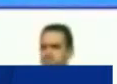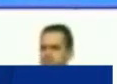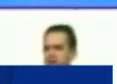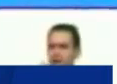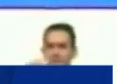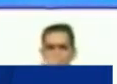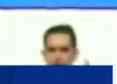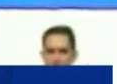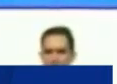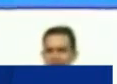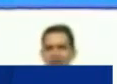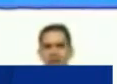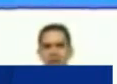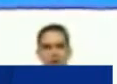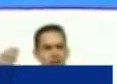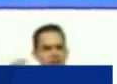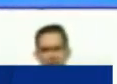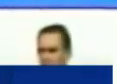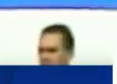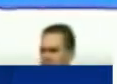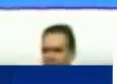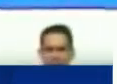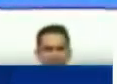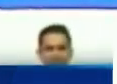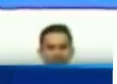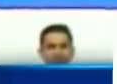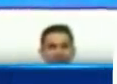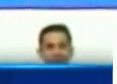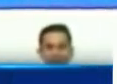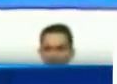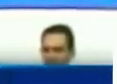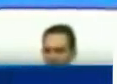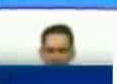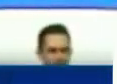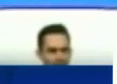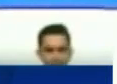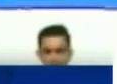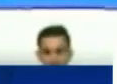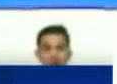generando gigantescas caravanas de migrantes.